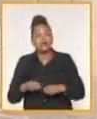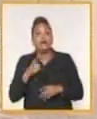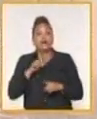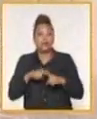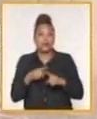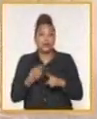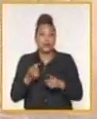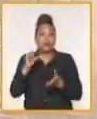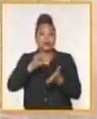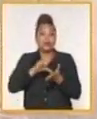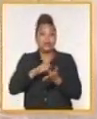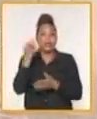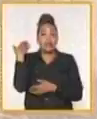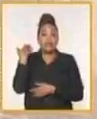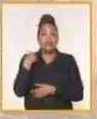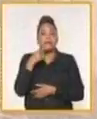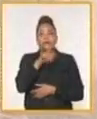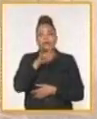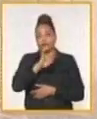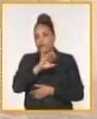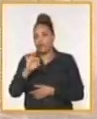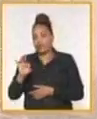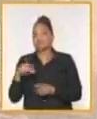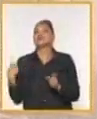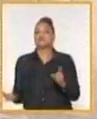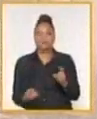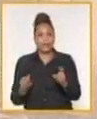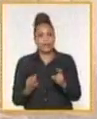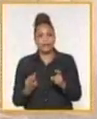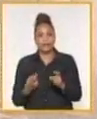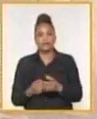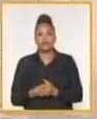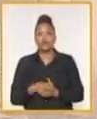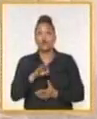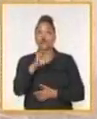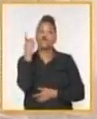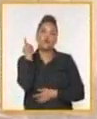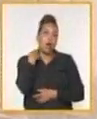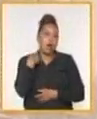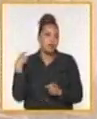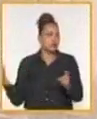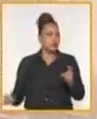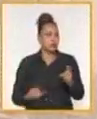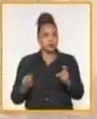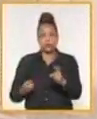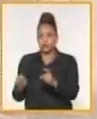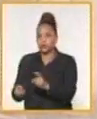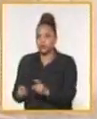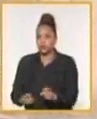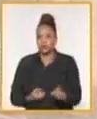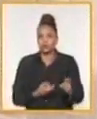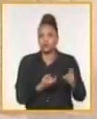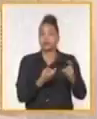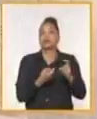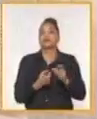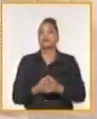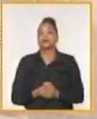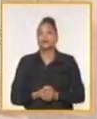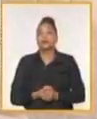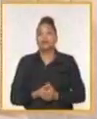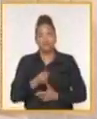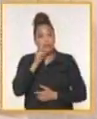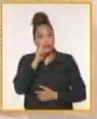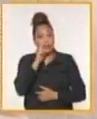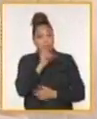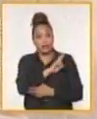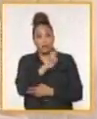impuesta en la década del 80. Duró 8 años. El costo fue, acabado de empezar la revolución en el